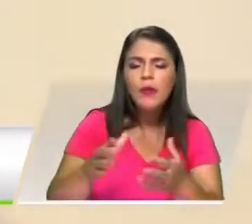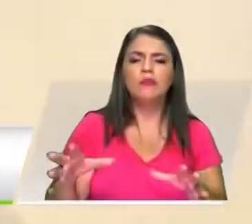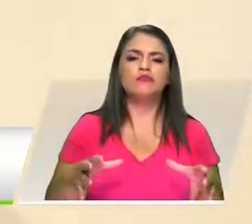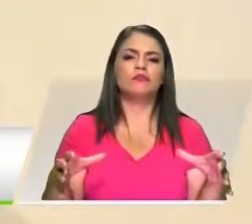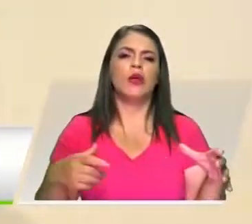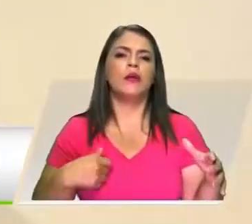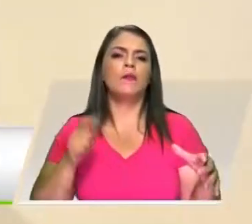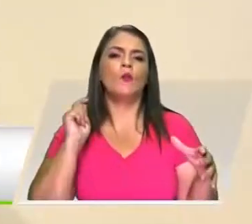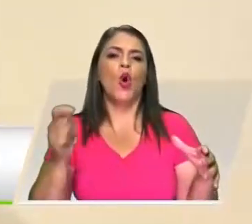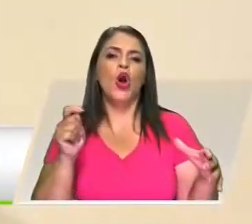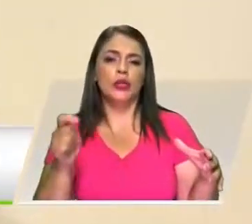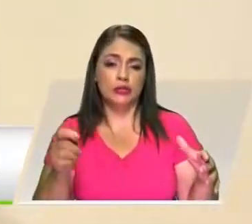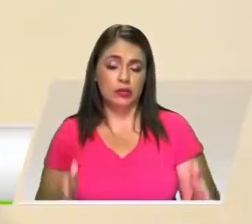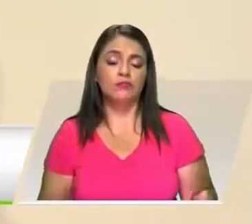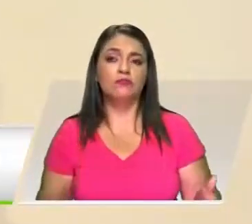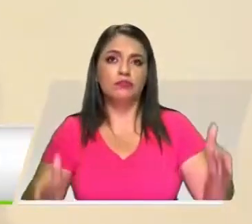protección